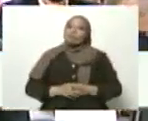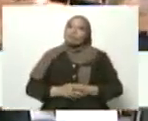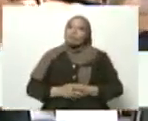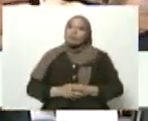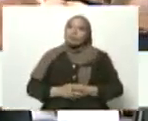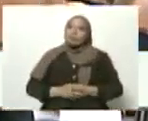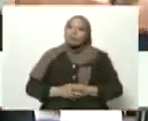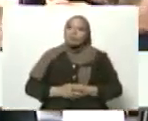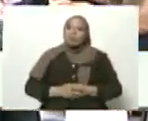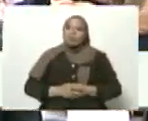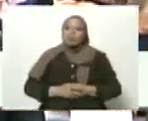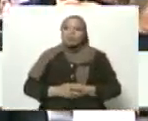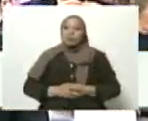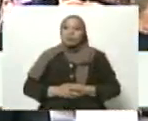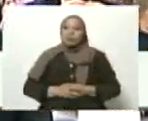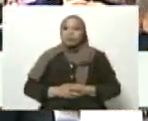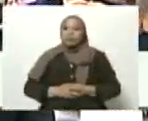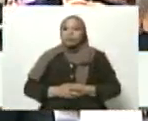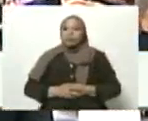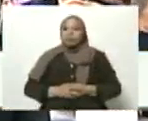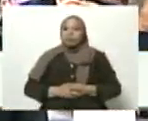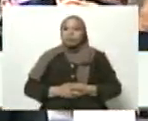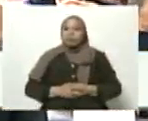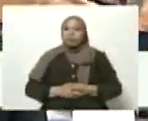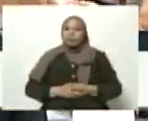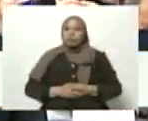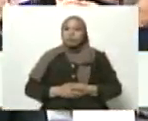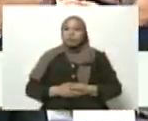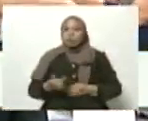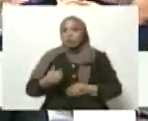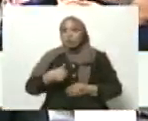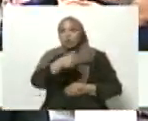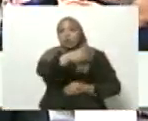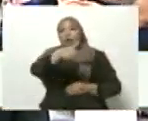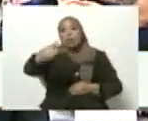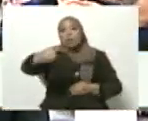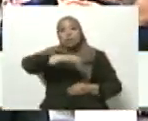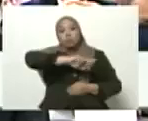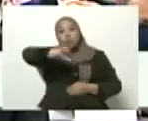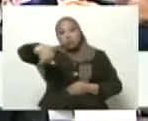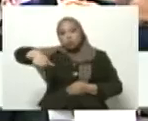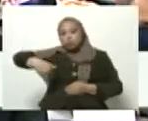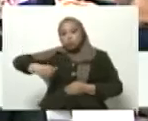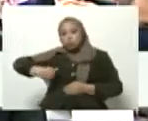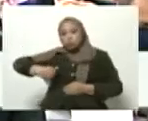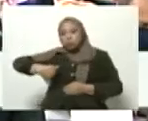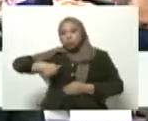más que a usted, a cada uno de ustedes, de nosotros, y les veo la cara,